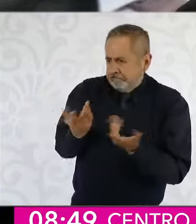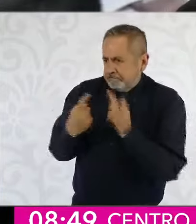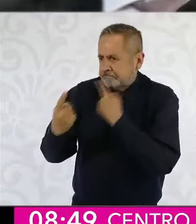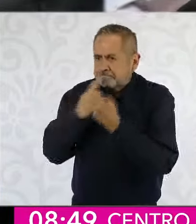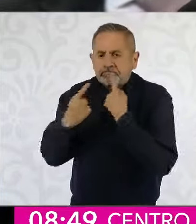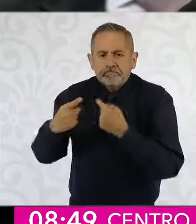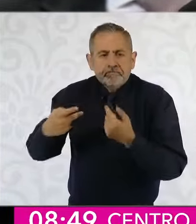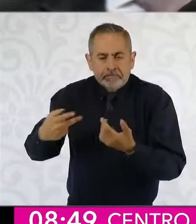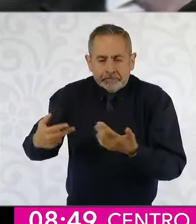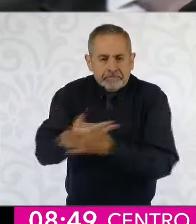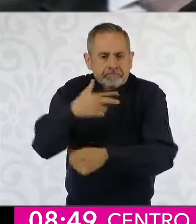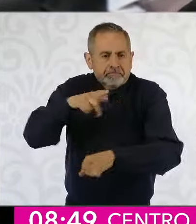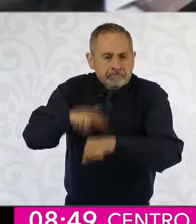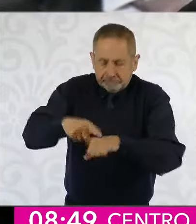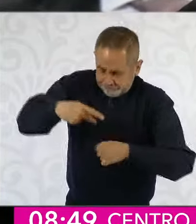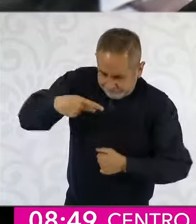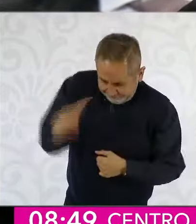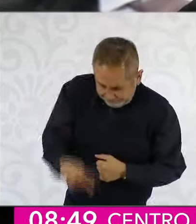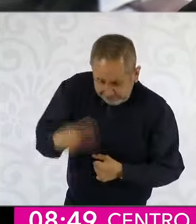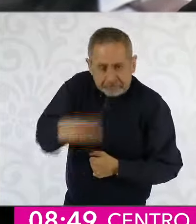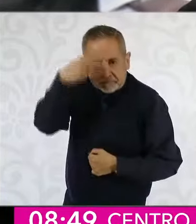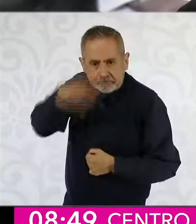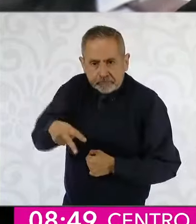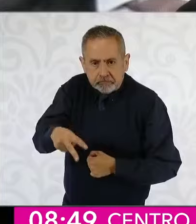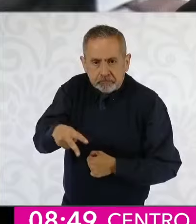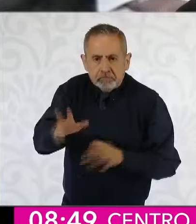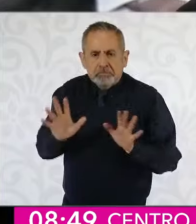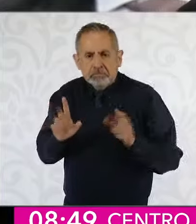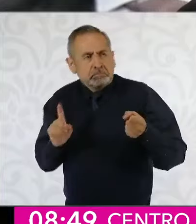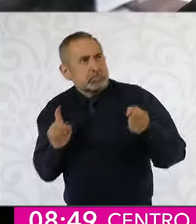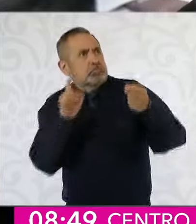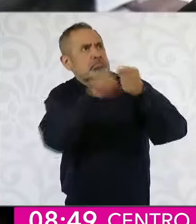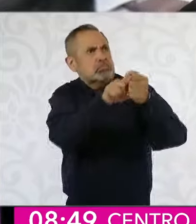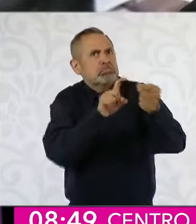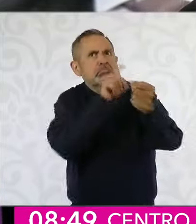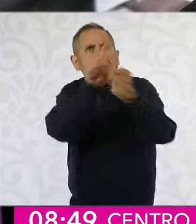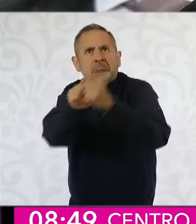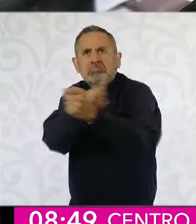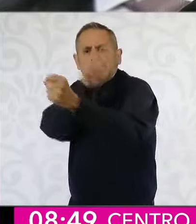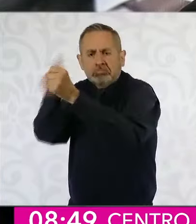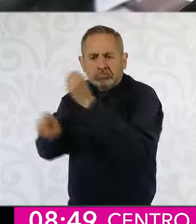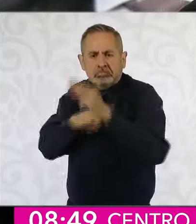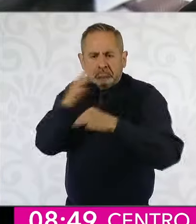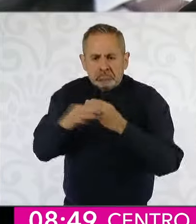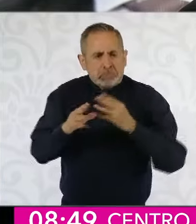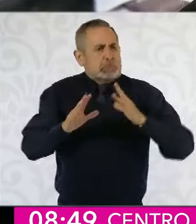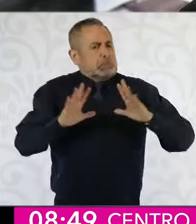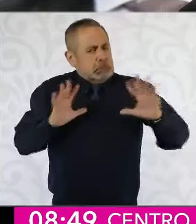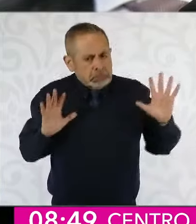empresas nacionales, que somos parte de cadenas globales, que las vamos a fortalecer,